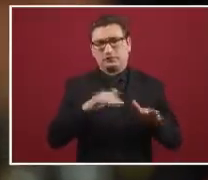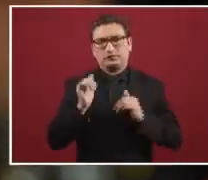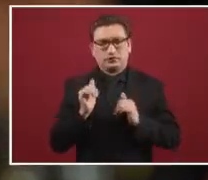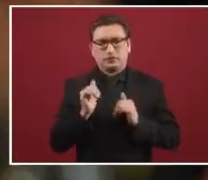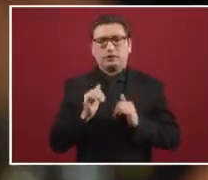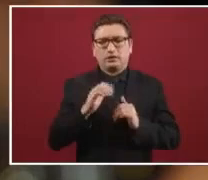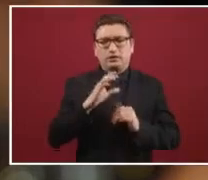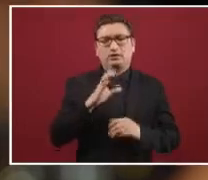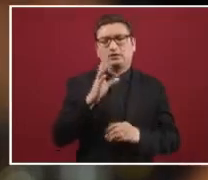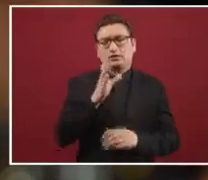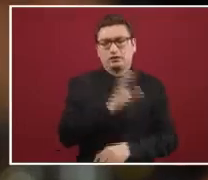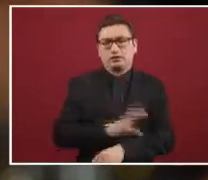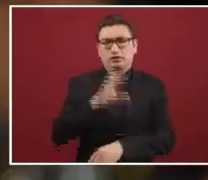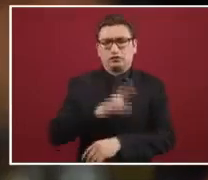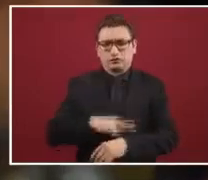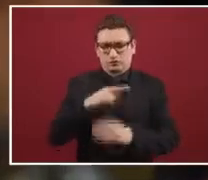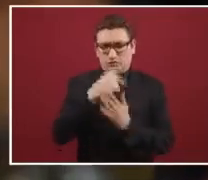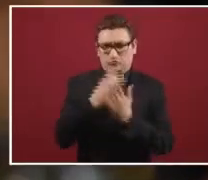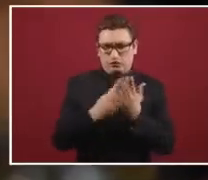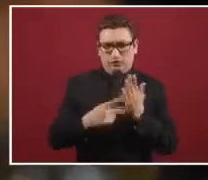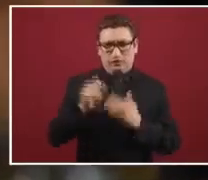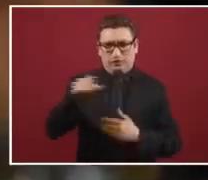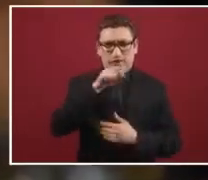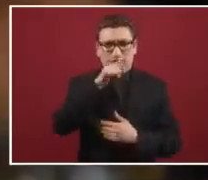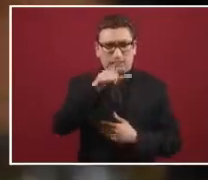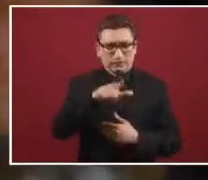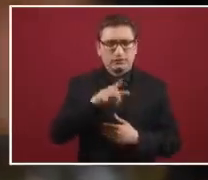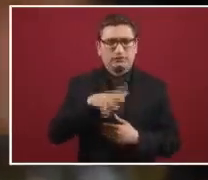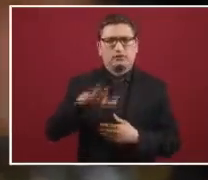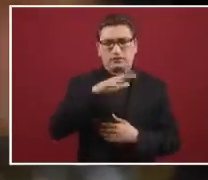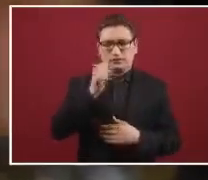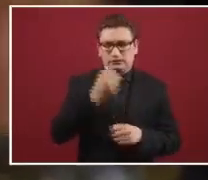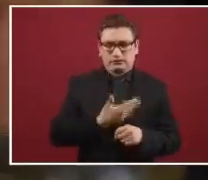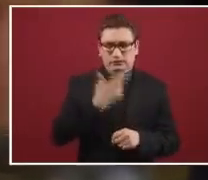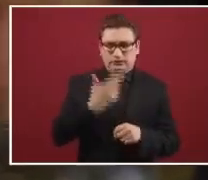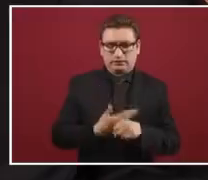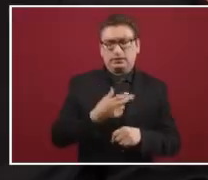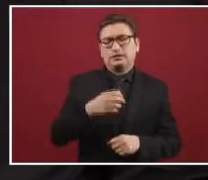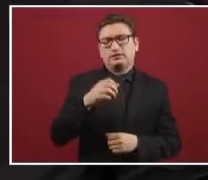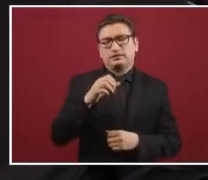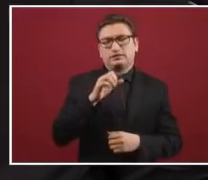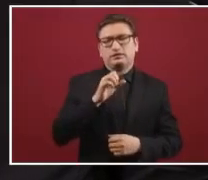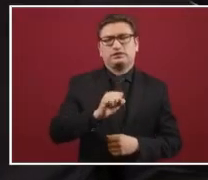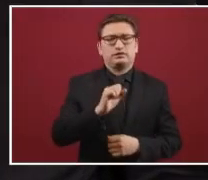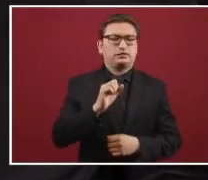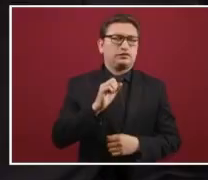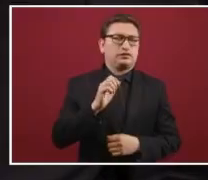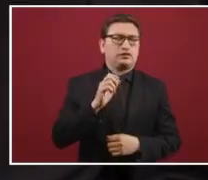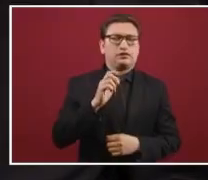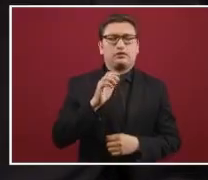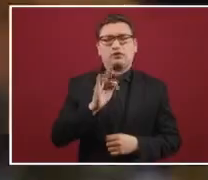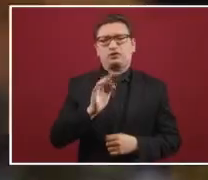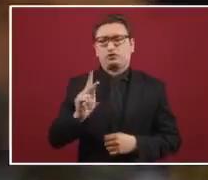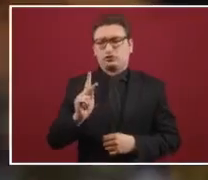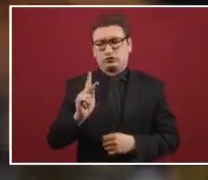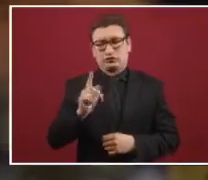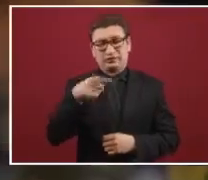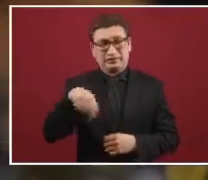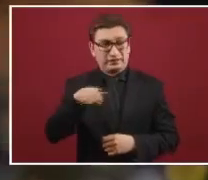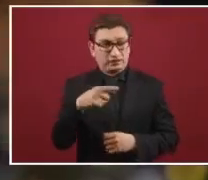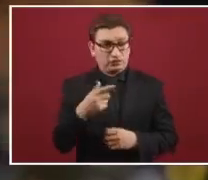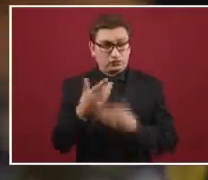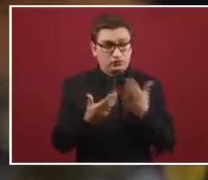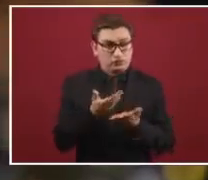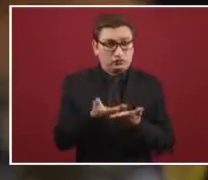coordinación de programas en Jalisco. ¿Qué ha encontrado la Secretaría de la Función Pública en este asunto? Si usted le solicitó esta